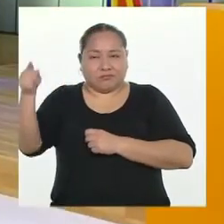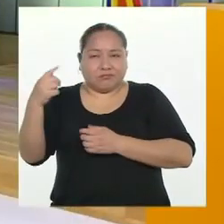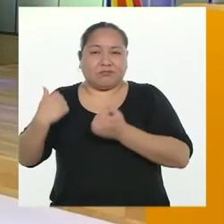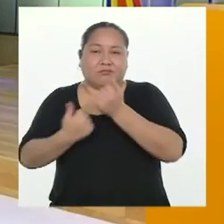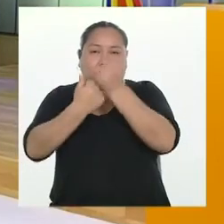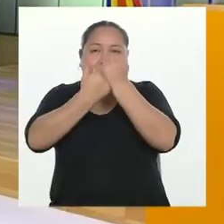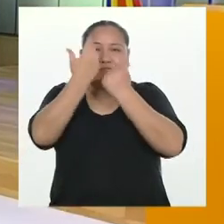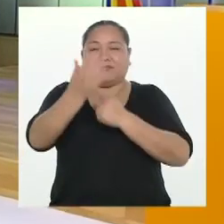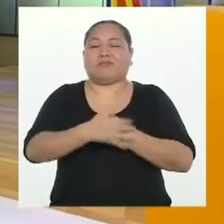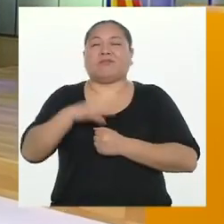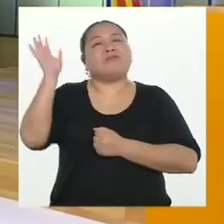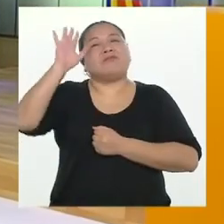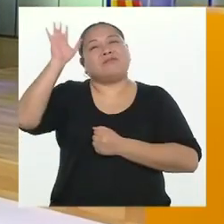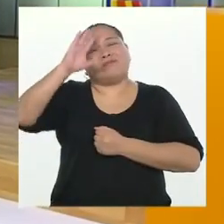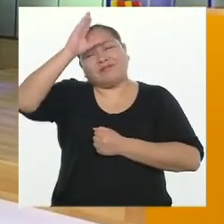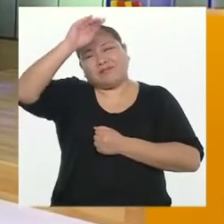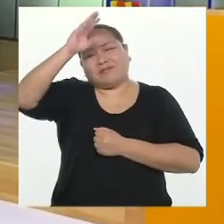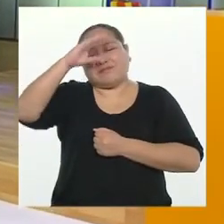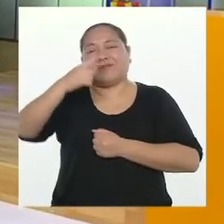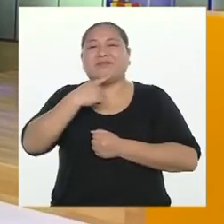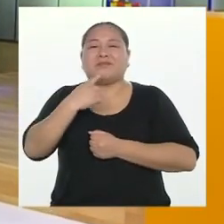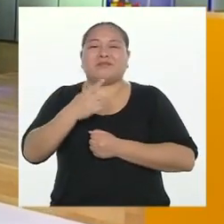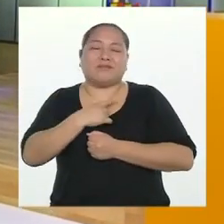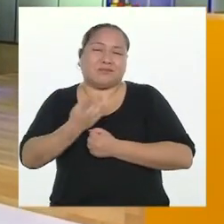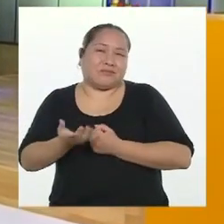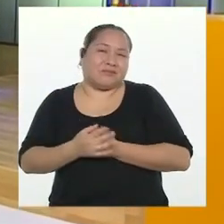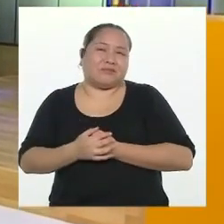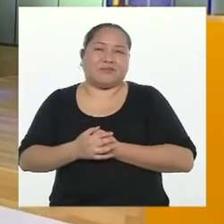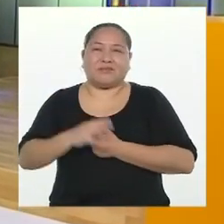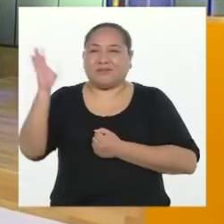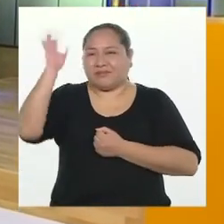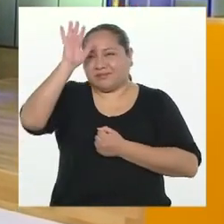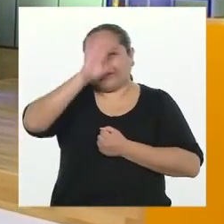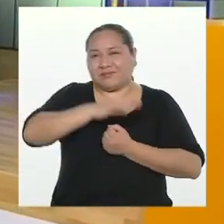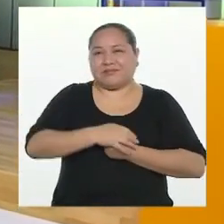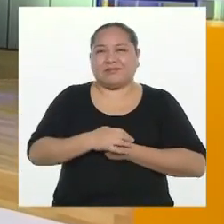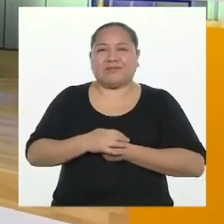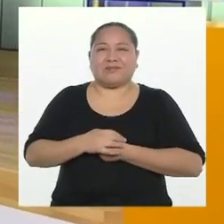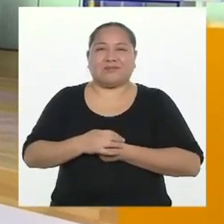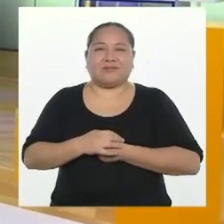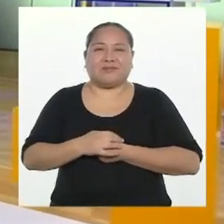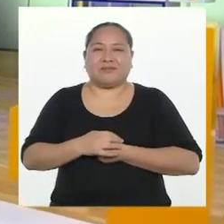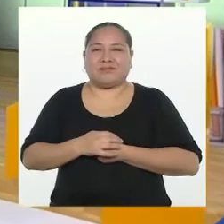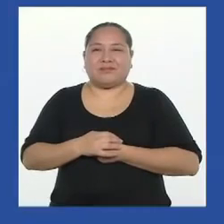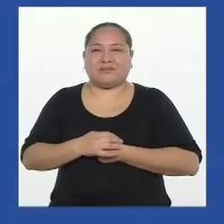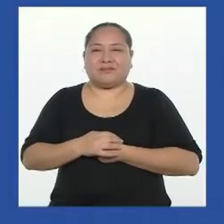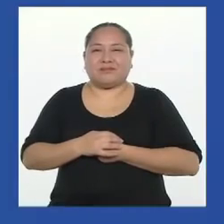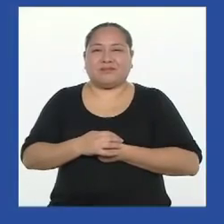Ya nos vemos, chicas y chicos de primero de secundaria. ¡Chao, chao!